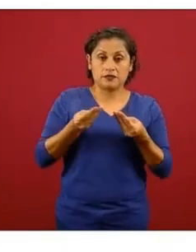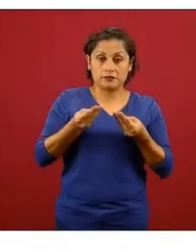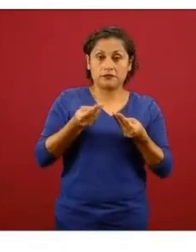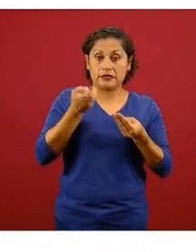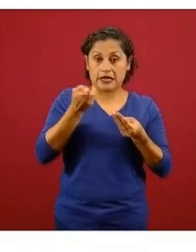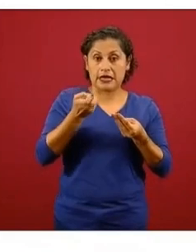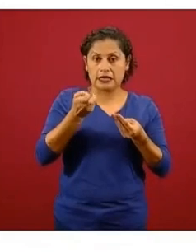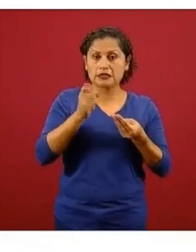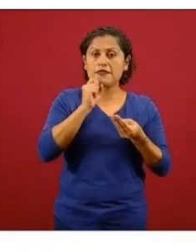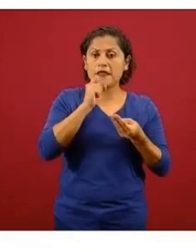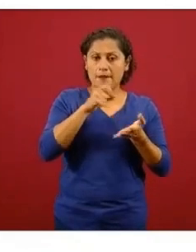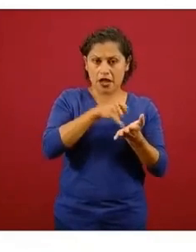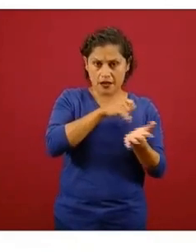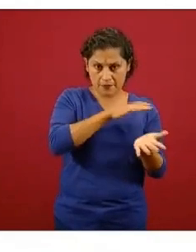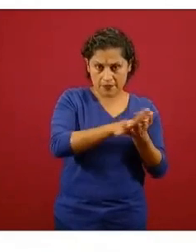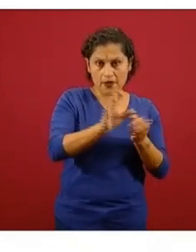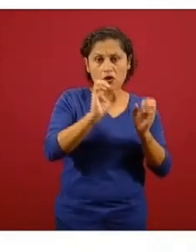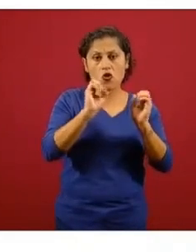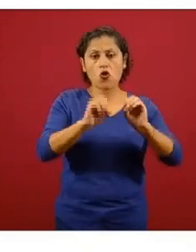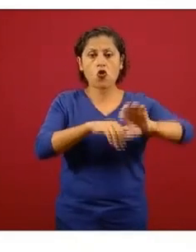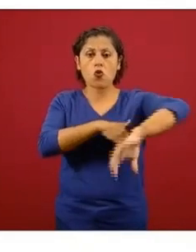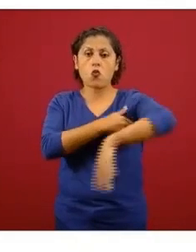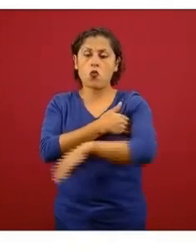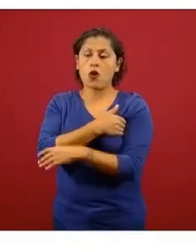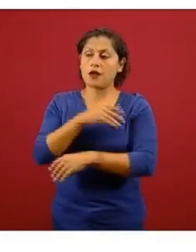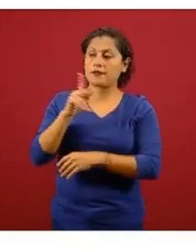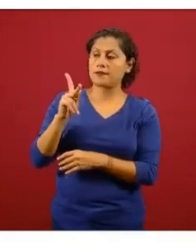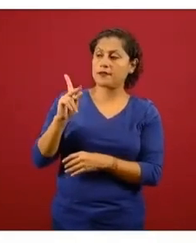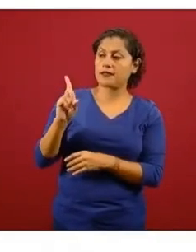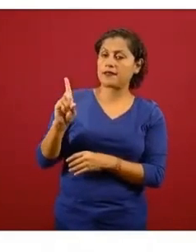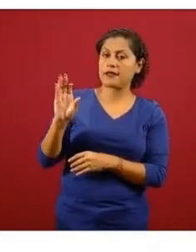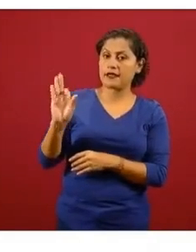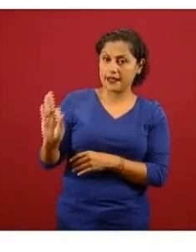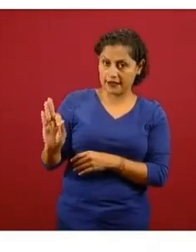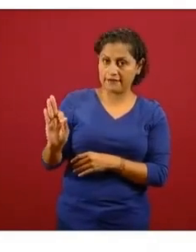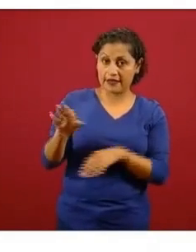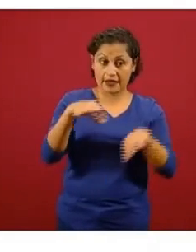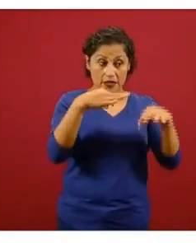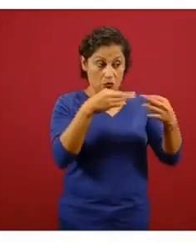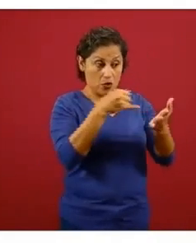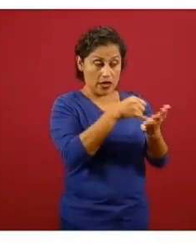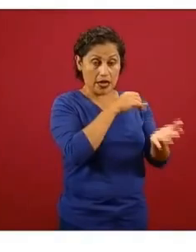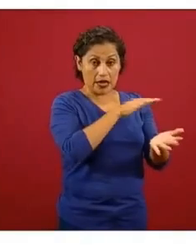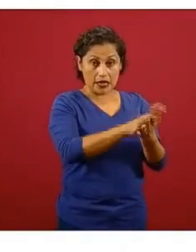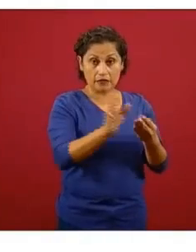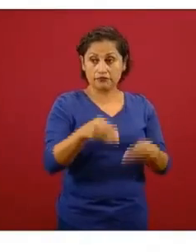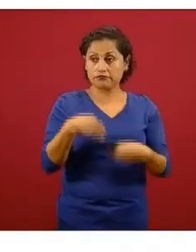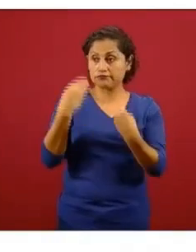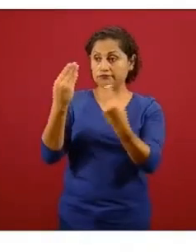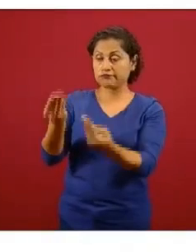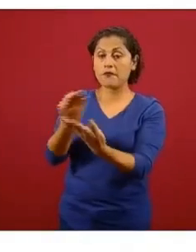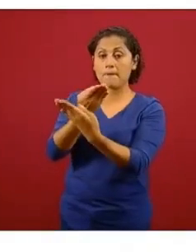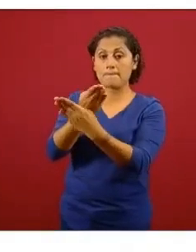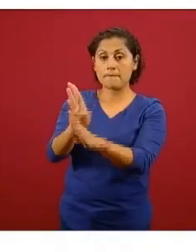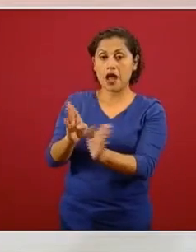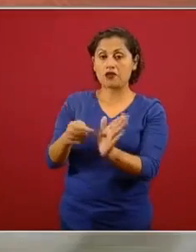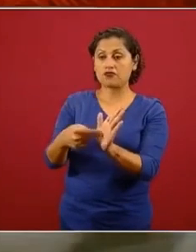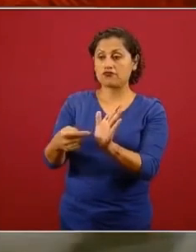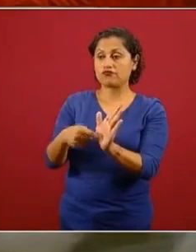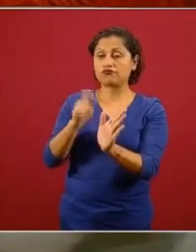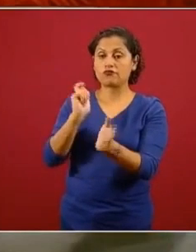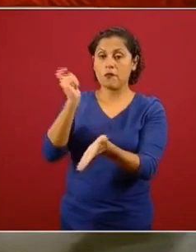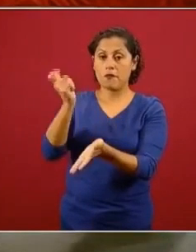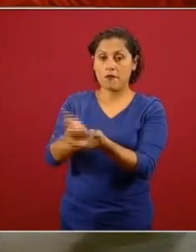archivo PDF e imprimirlo para poder entonces ir a la ventanilla bancaria y pedirle al cajero que